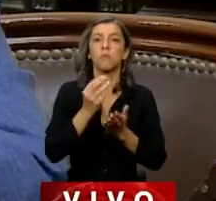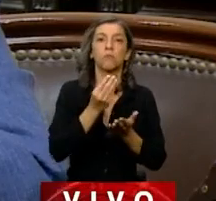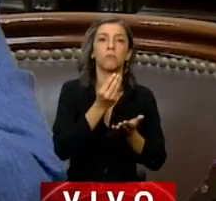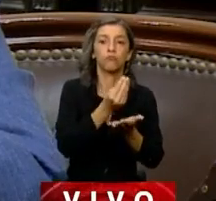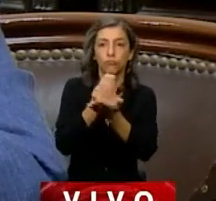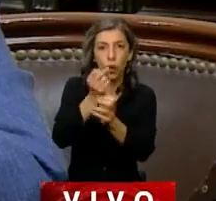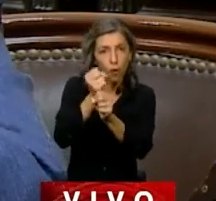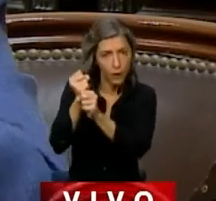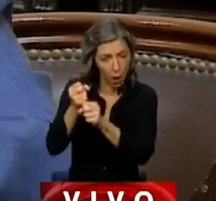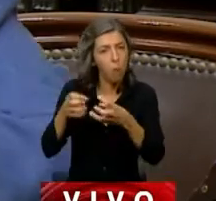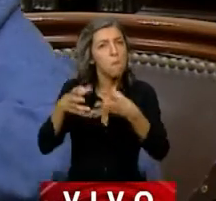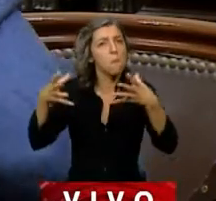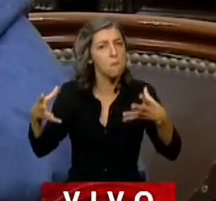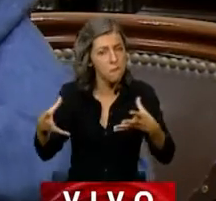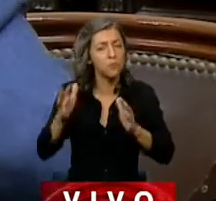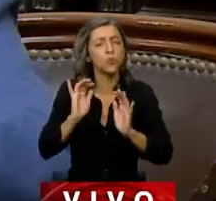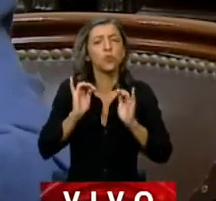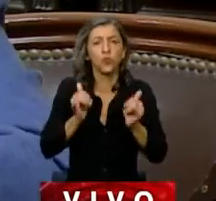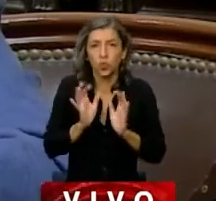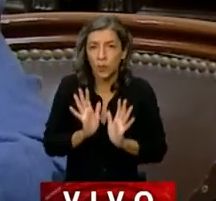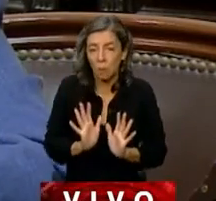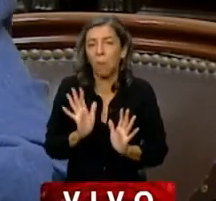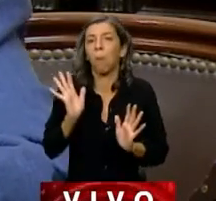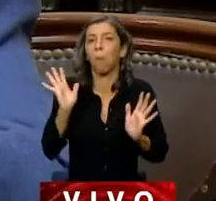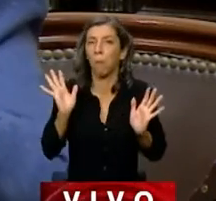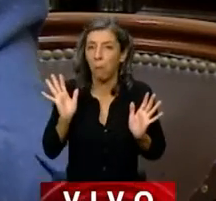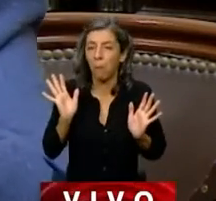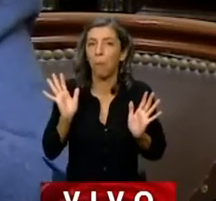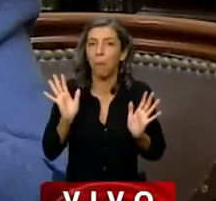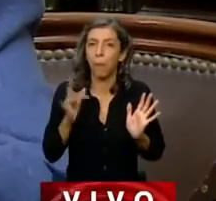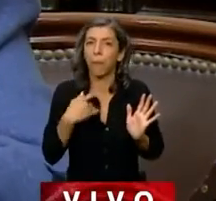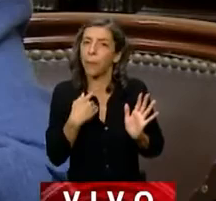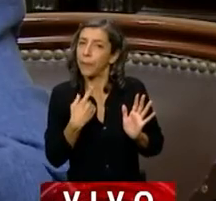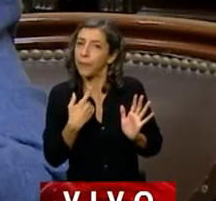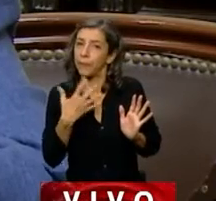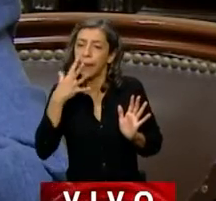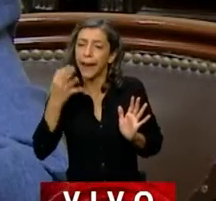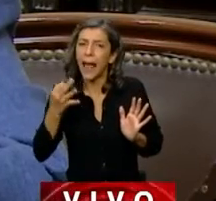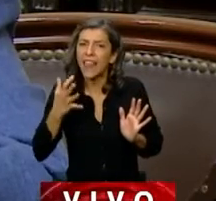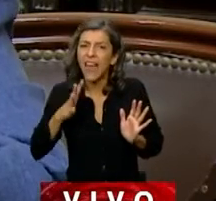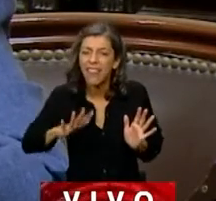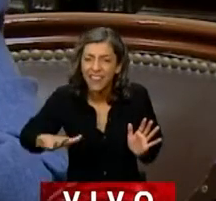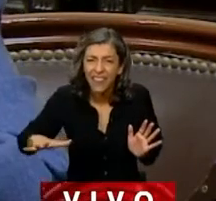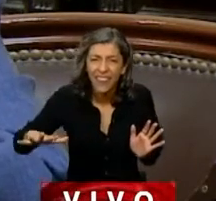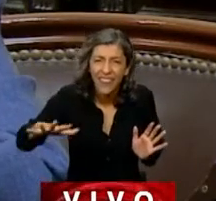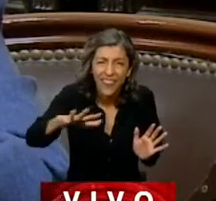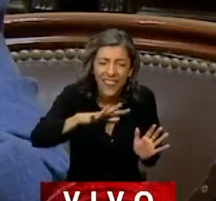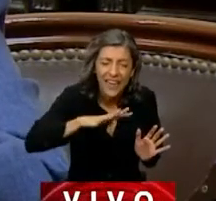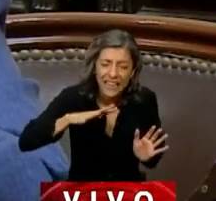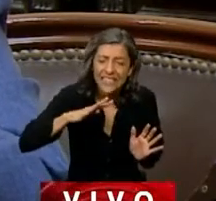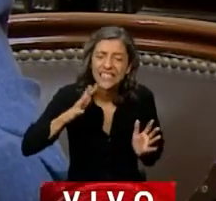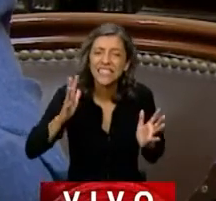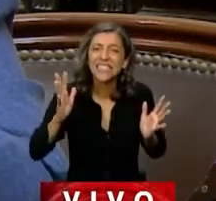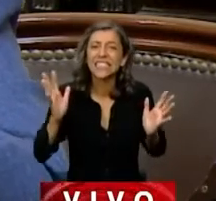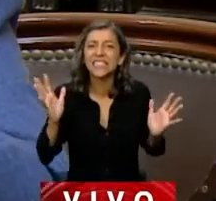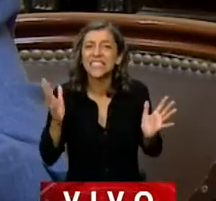Ahora, si miramos el lado B, como se dice habitualmente, de la realidad, lo que vemos